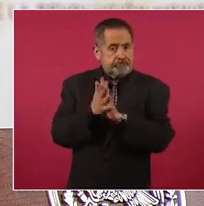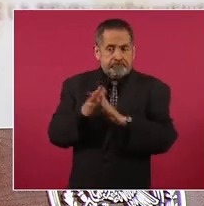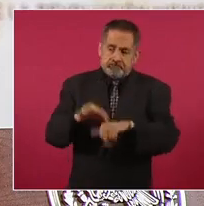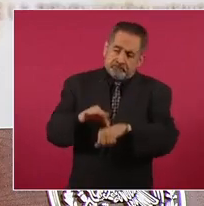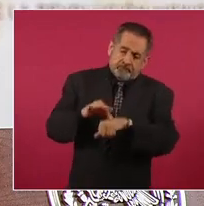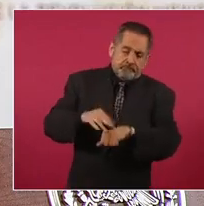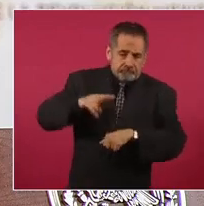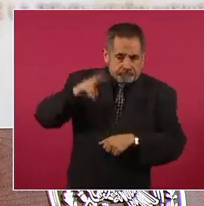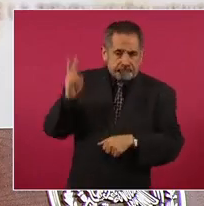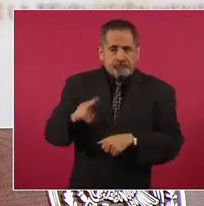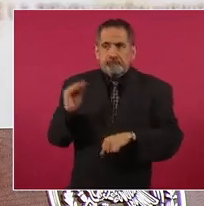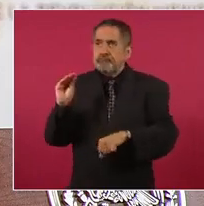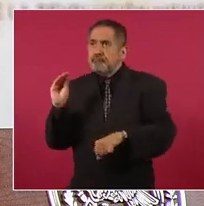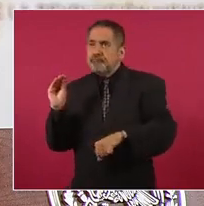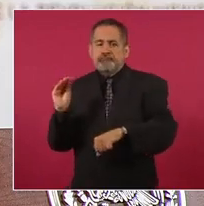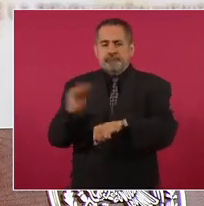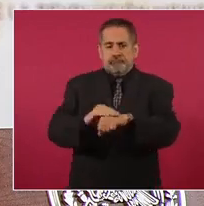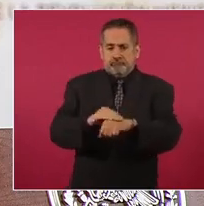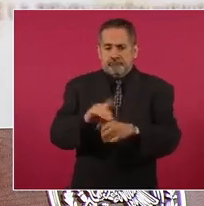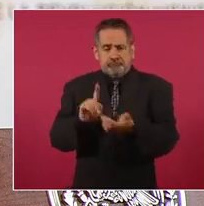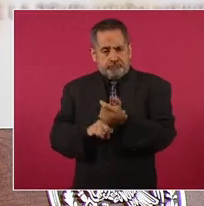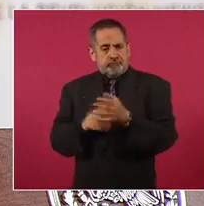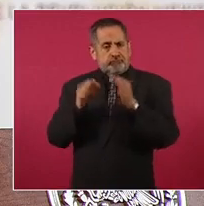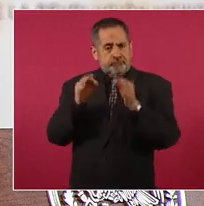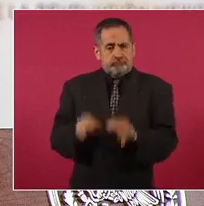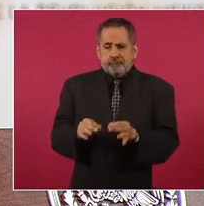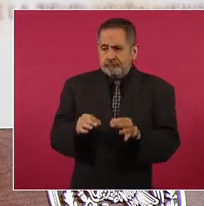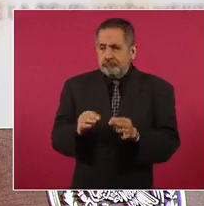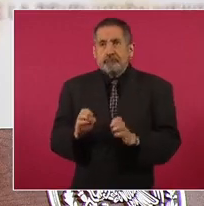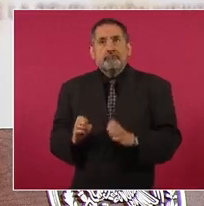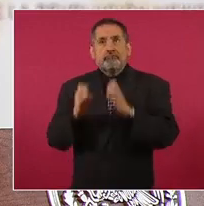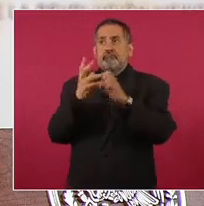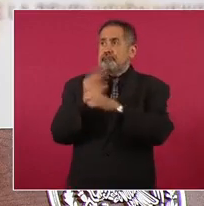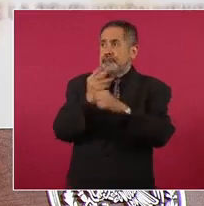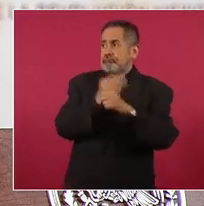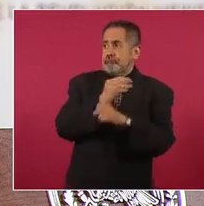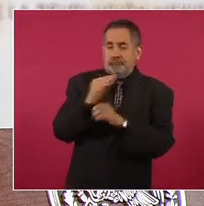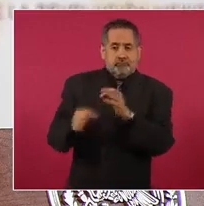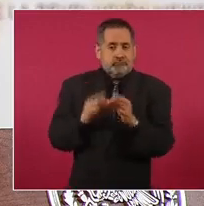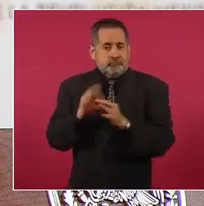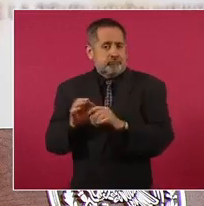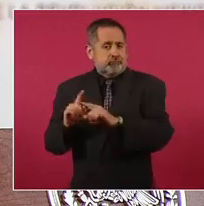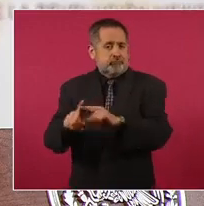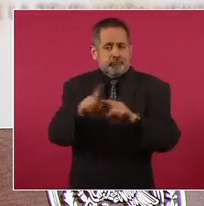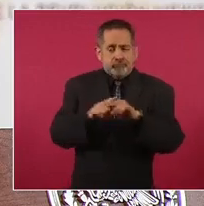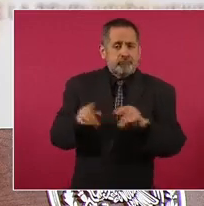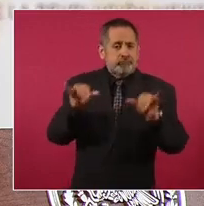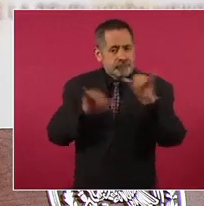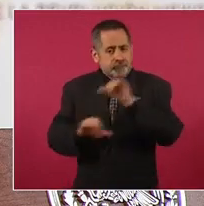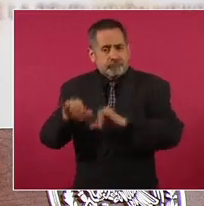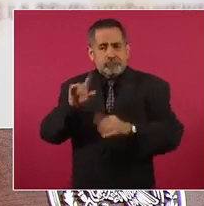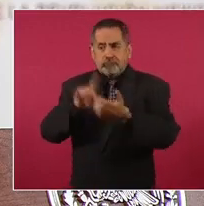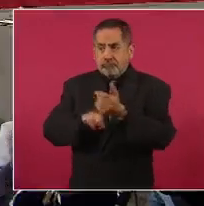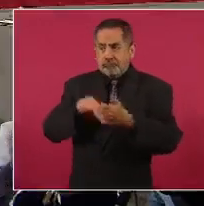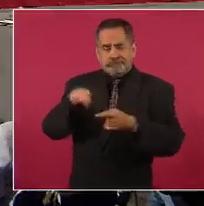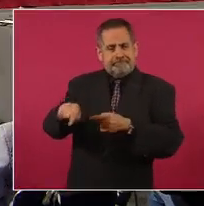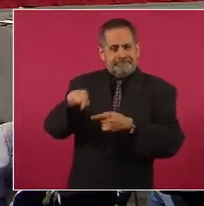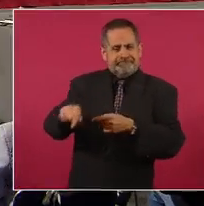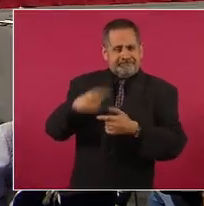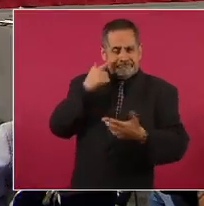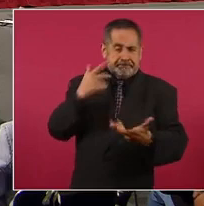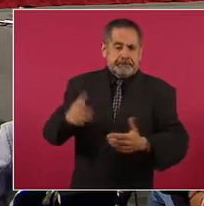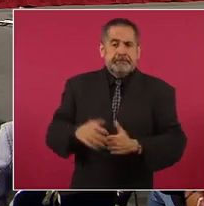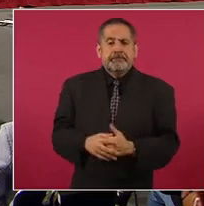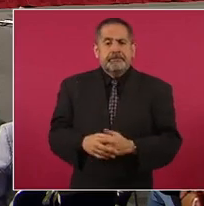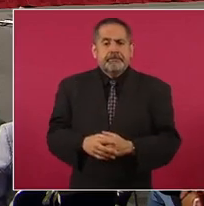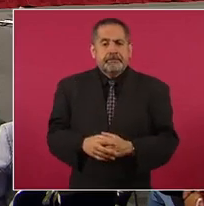ya la instalación, la adecuación del edificio, la instalación plena de los equipos y laboratorios del centro. Aquí